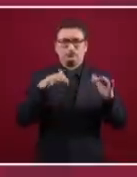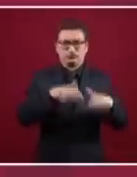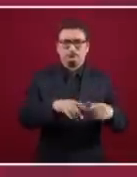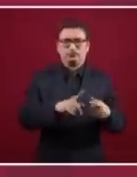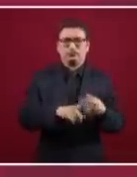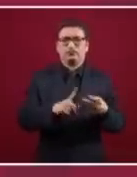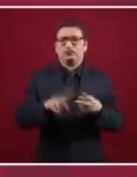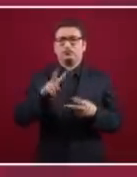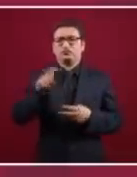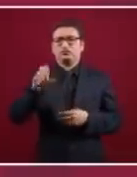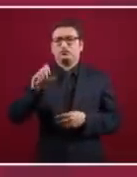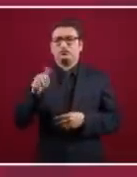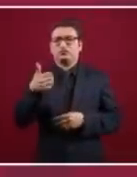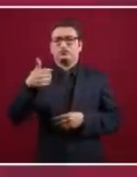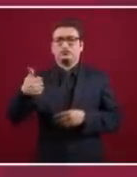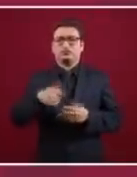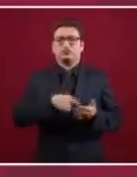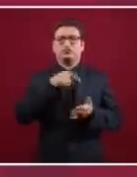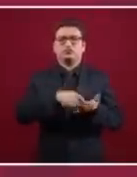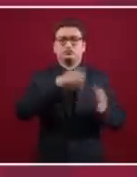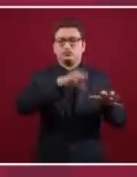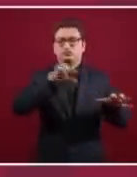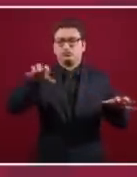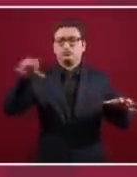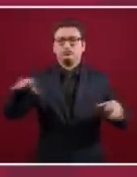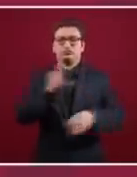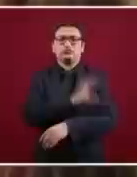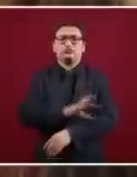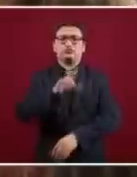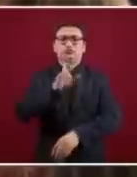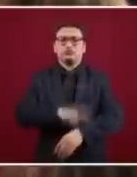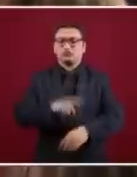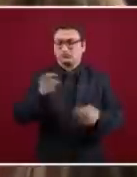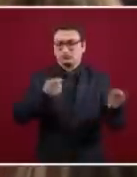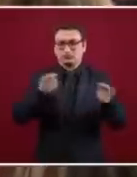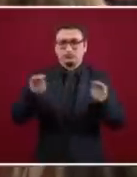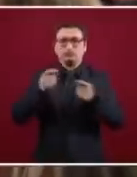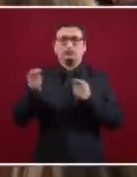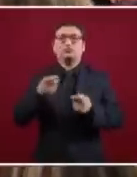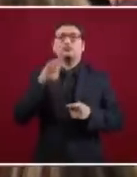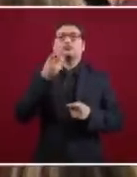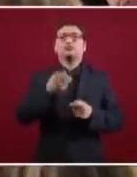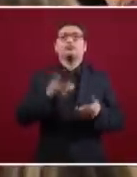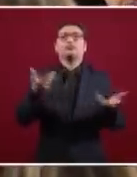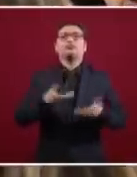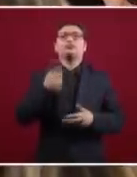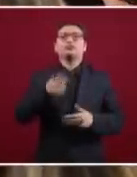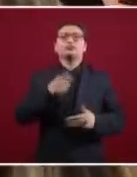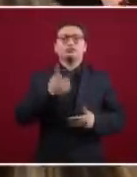coordinaciones pero esto es e ir creando